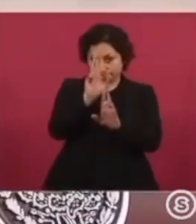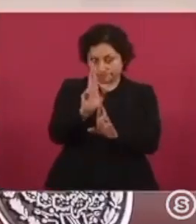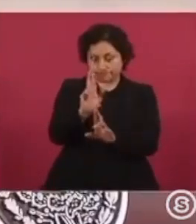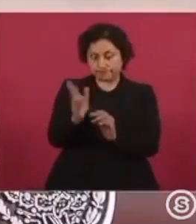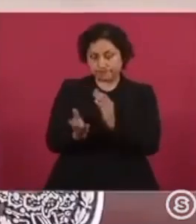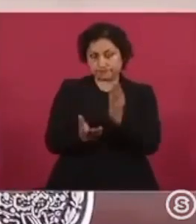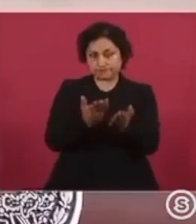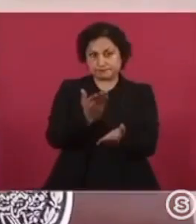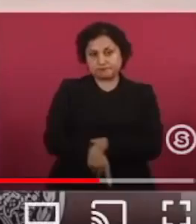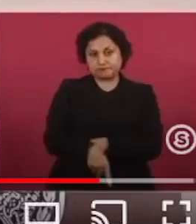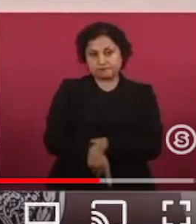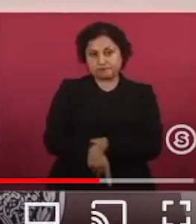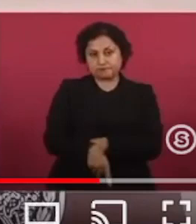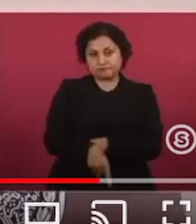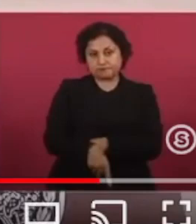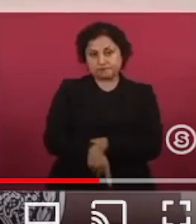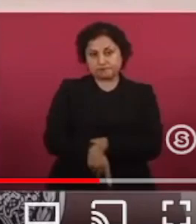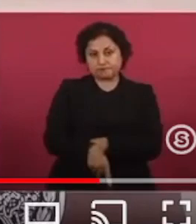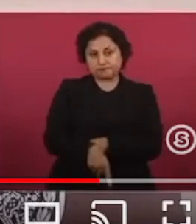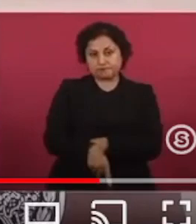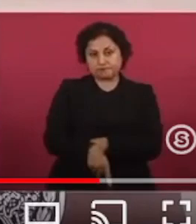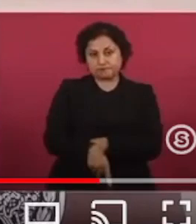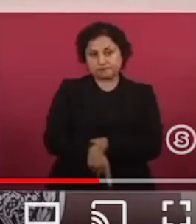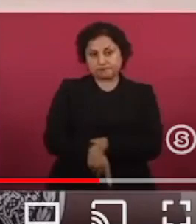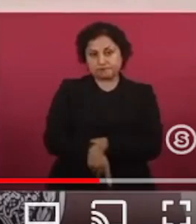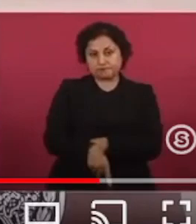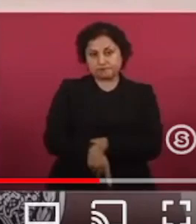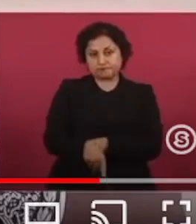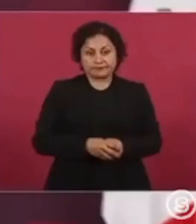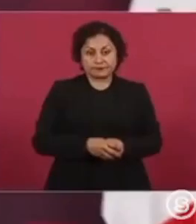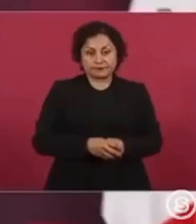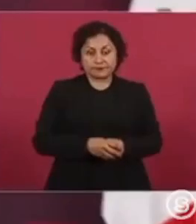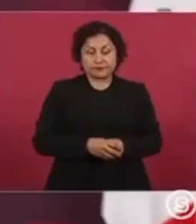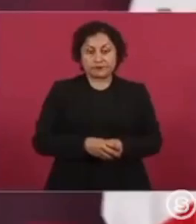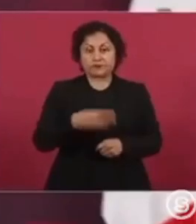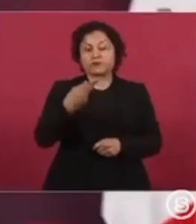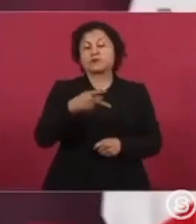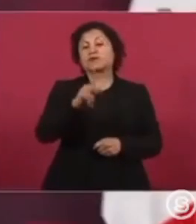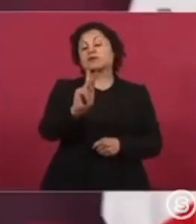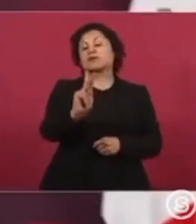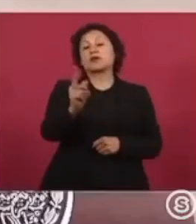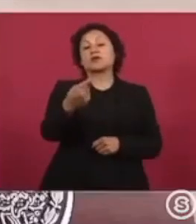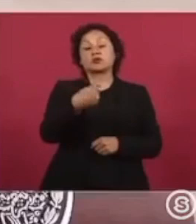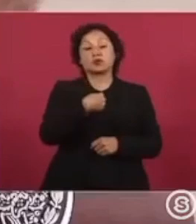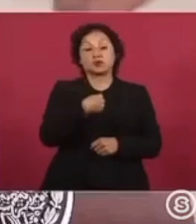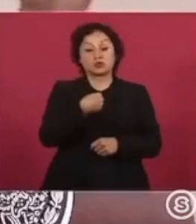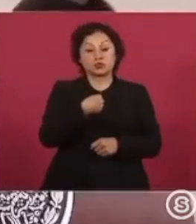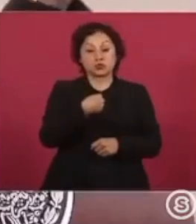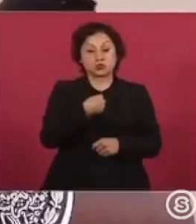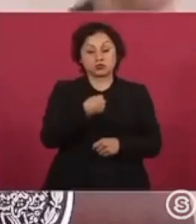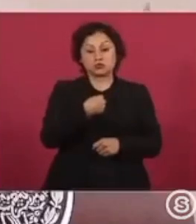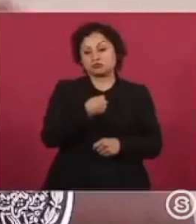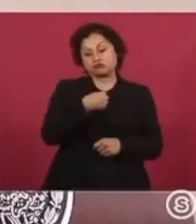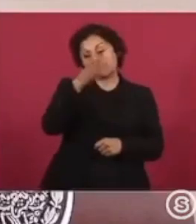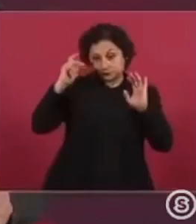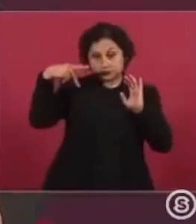un autogol. Un autogol, dice que se metieron los argentinos por votar a Milei. De acuerdo, aunque respeto la